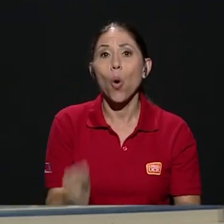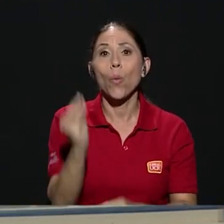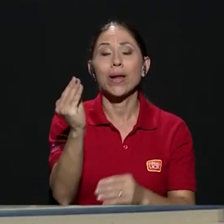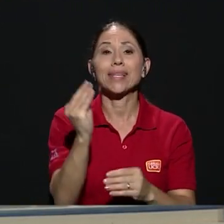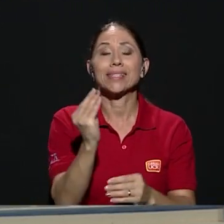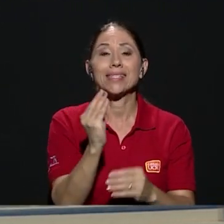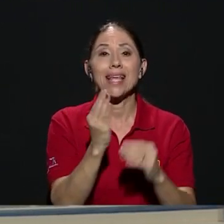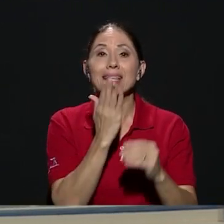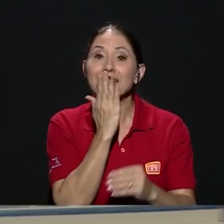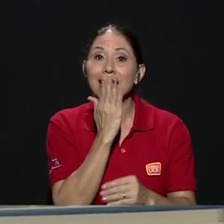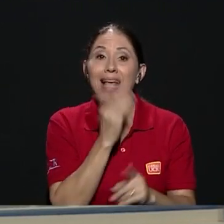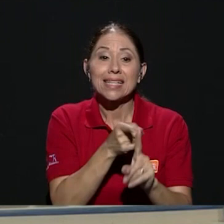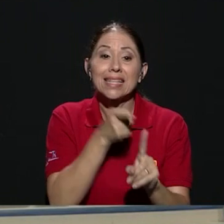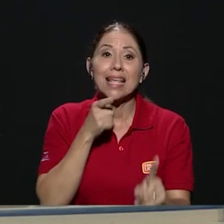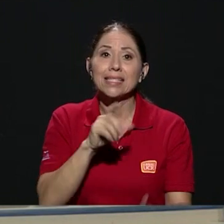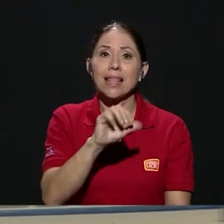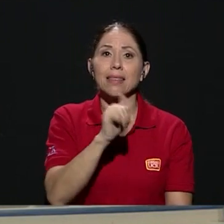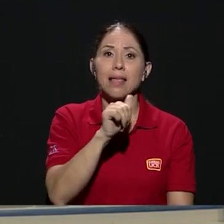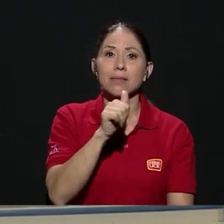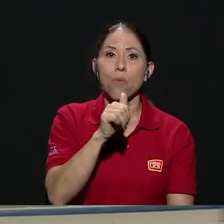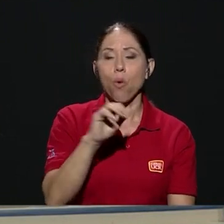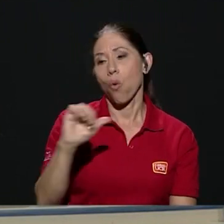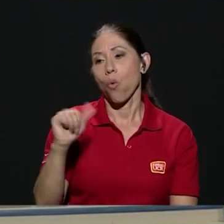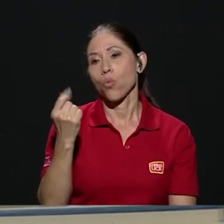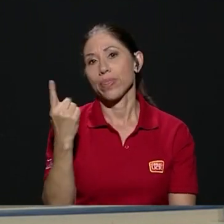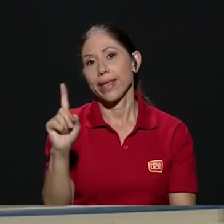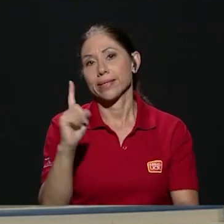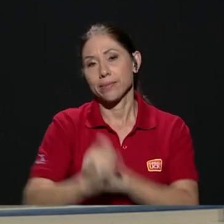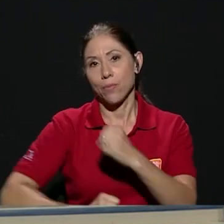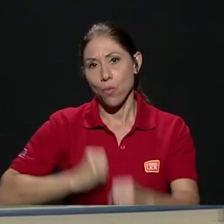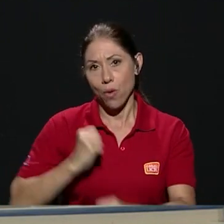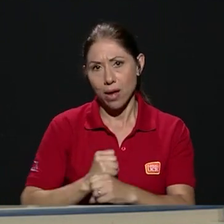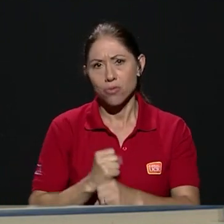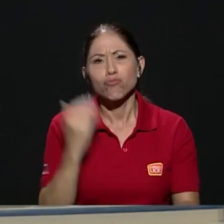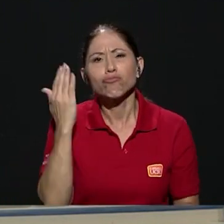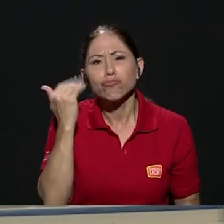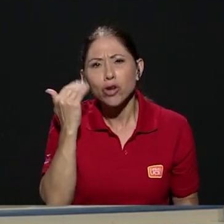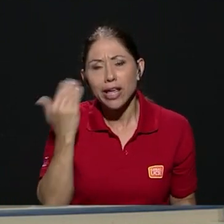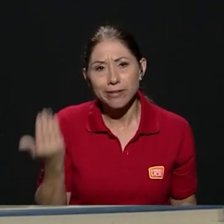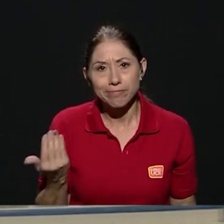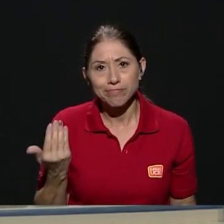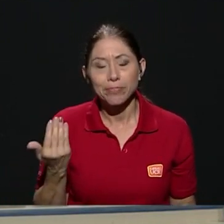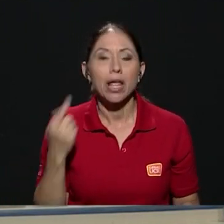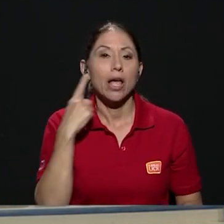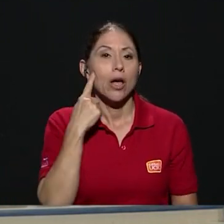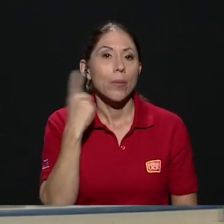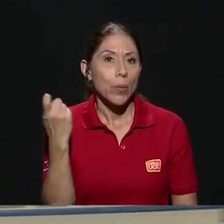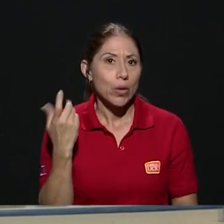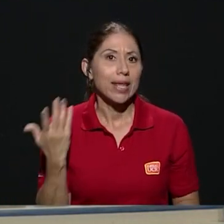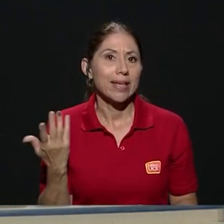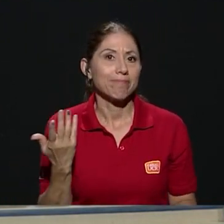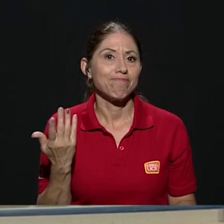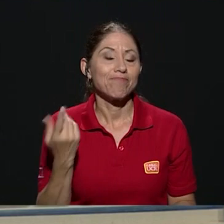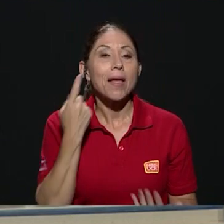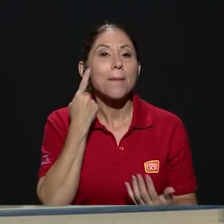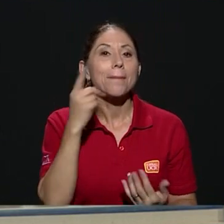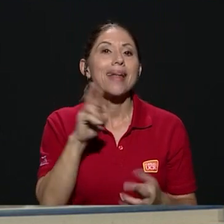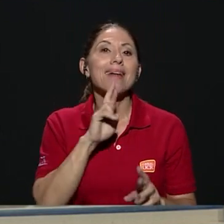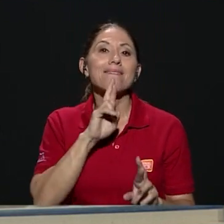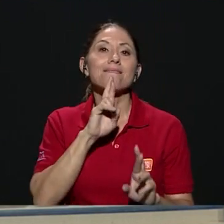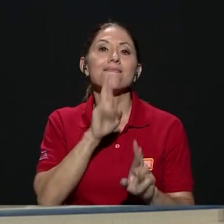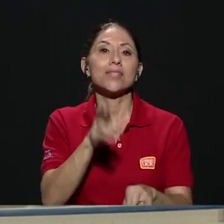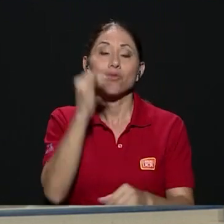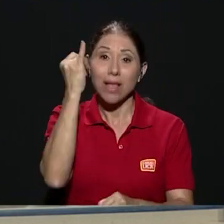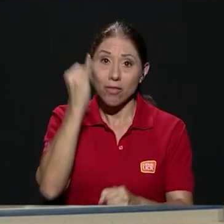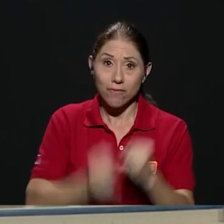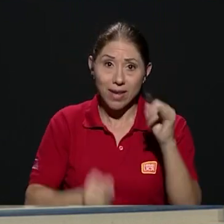en 10º y 11º año. ¿Por qué? Porque resulta que incluso para el resultado final de lo que es el examen